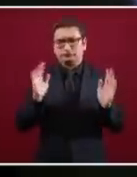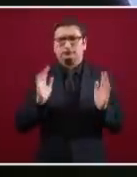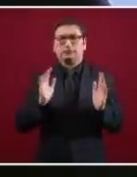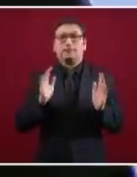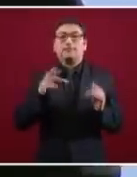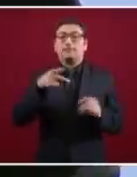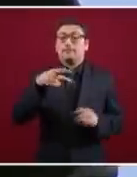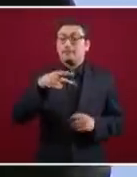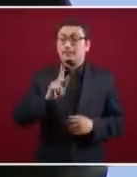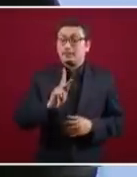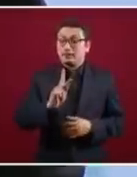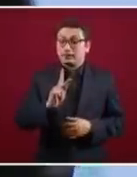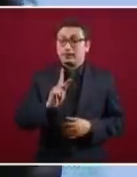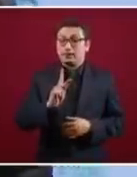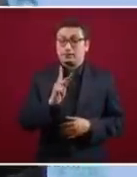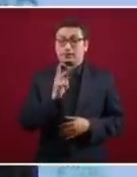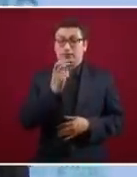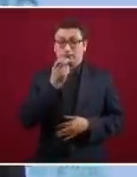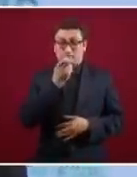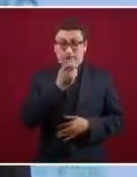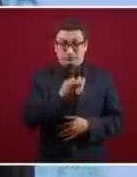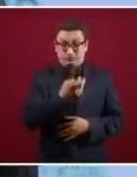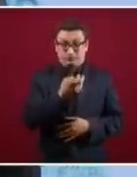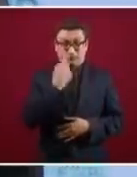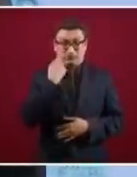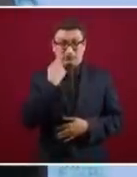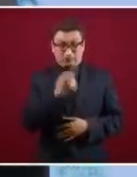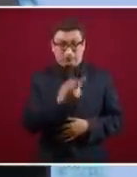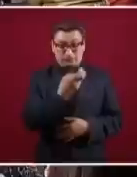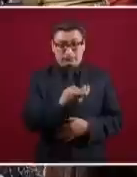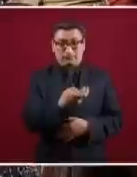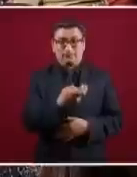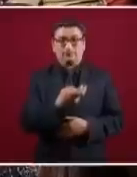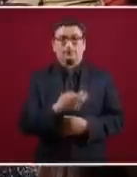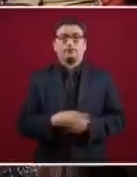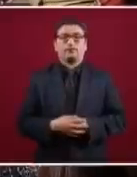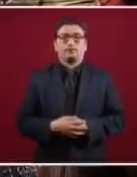nada más que así cómo